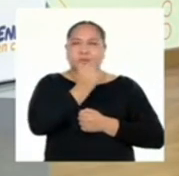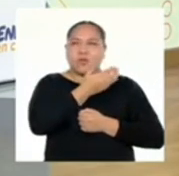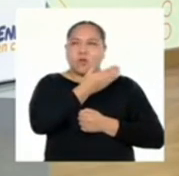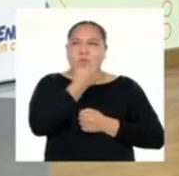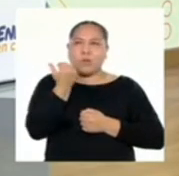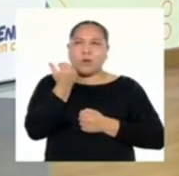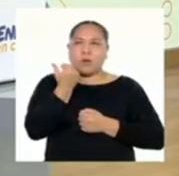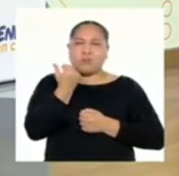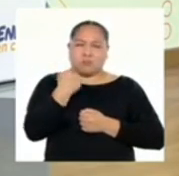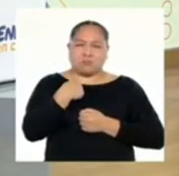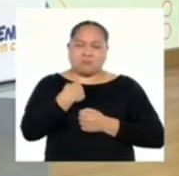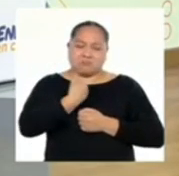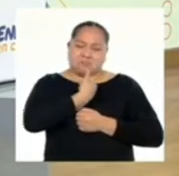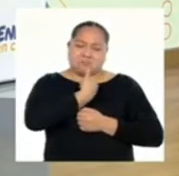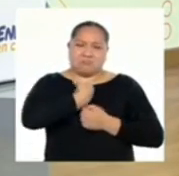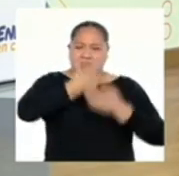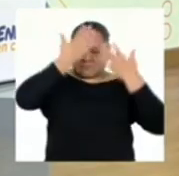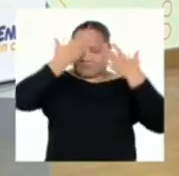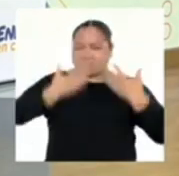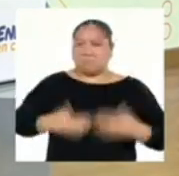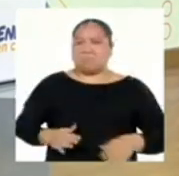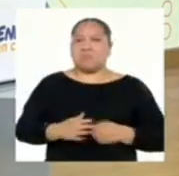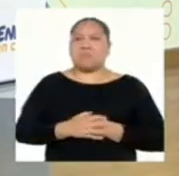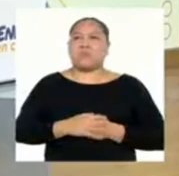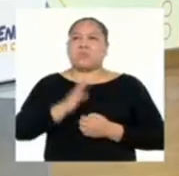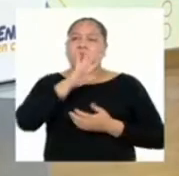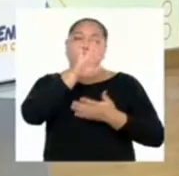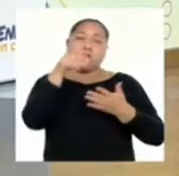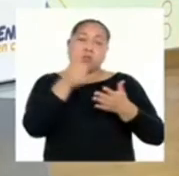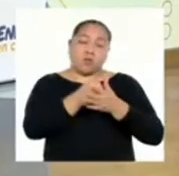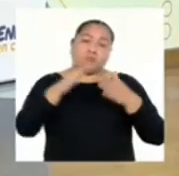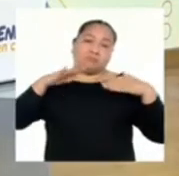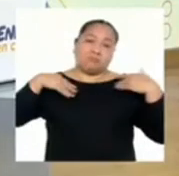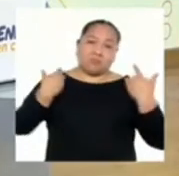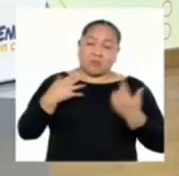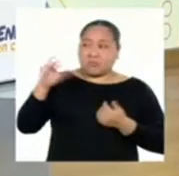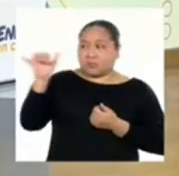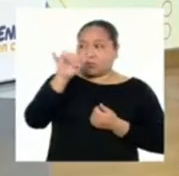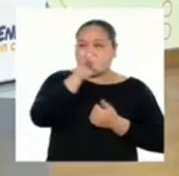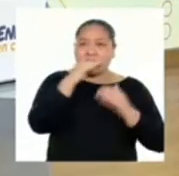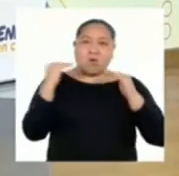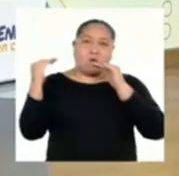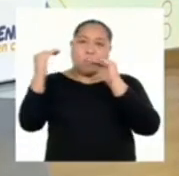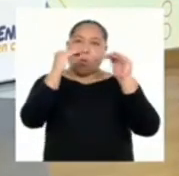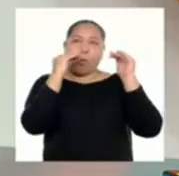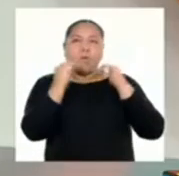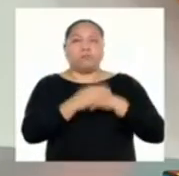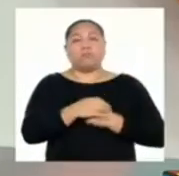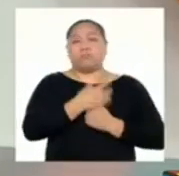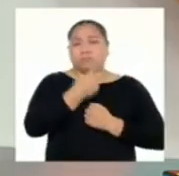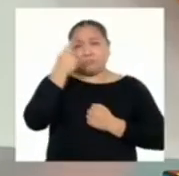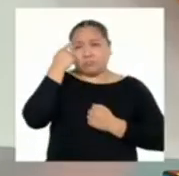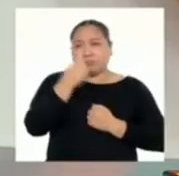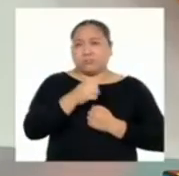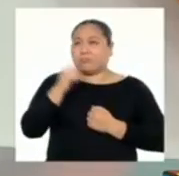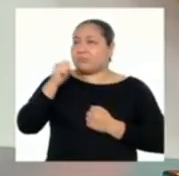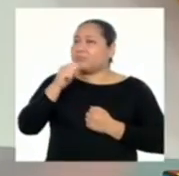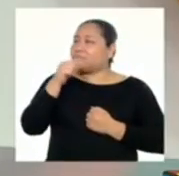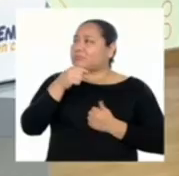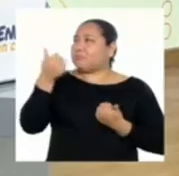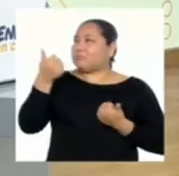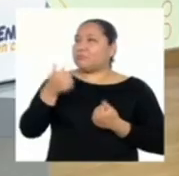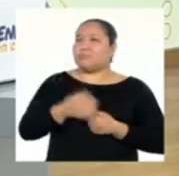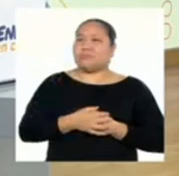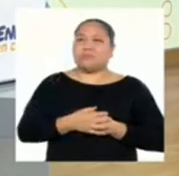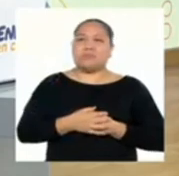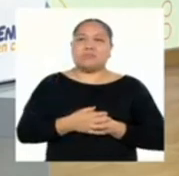lo mejor es ser uno mismo y que todas y todos podamos serlo por igual. ¿No te parece? Eso suena